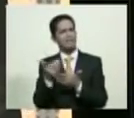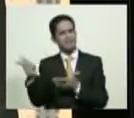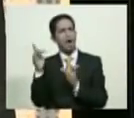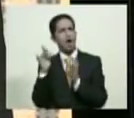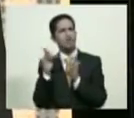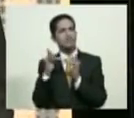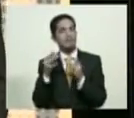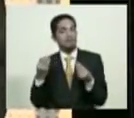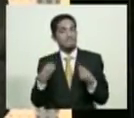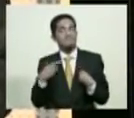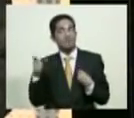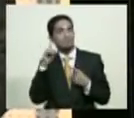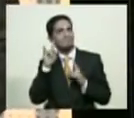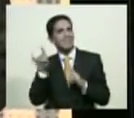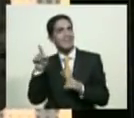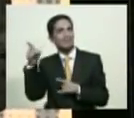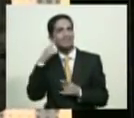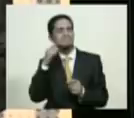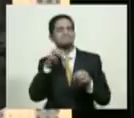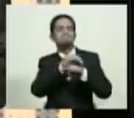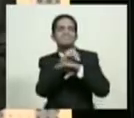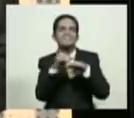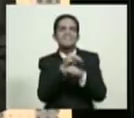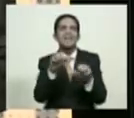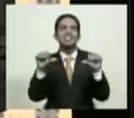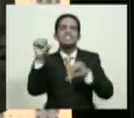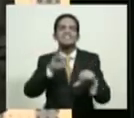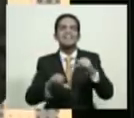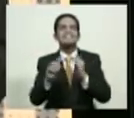en vivo y directo del Ministerio de Ciencia, Tecnología